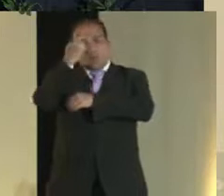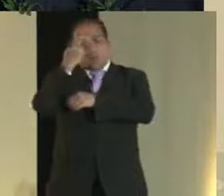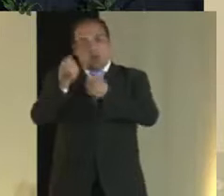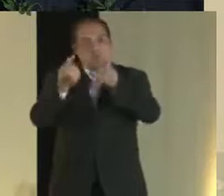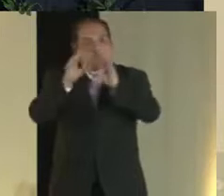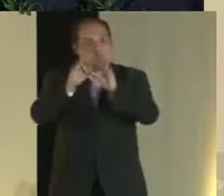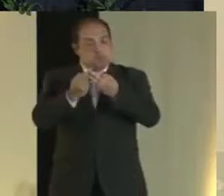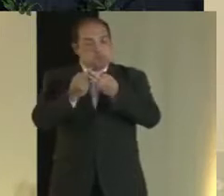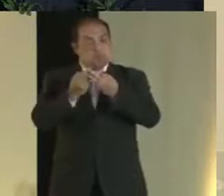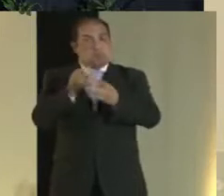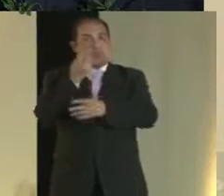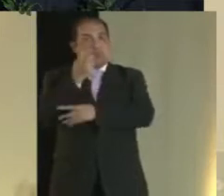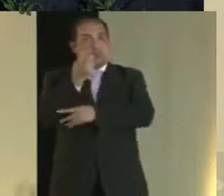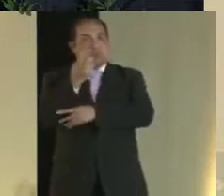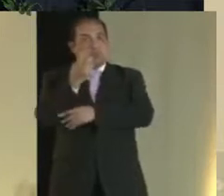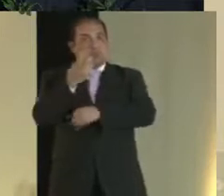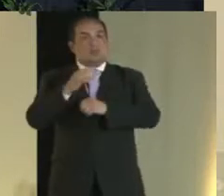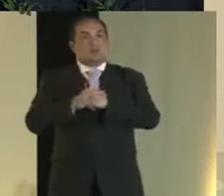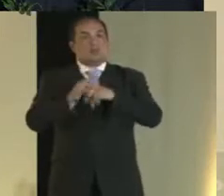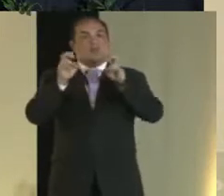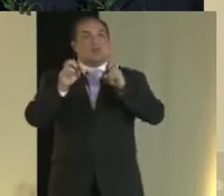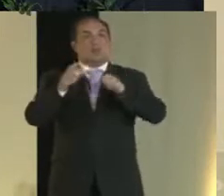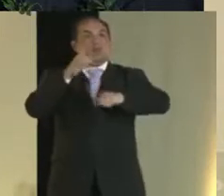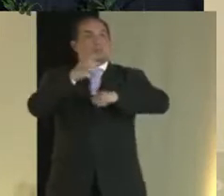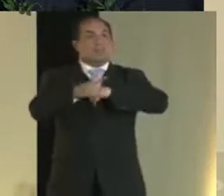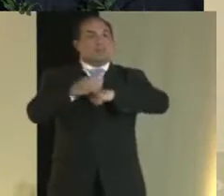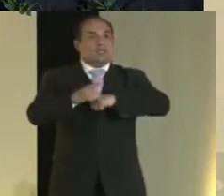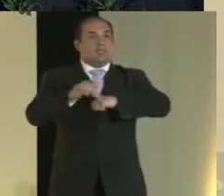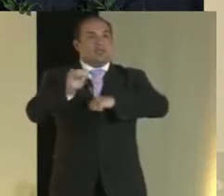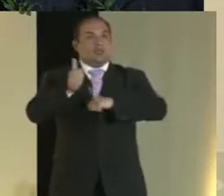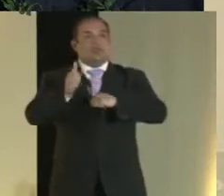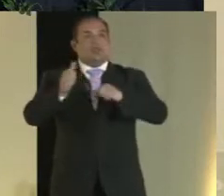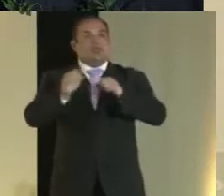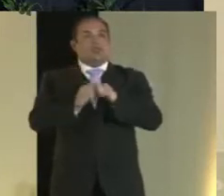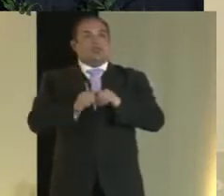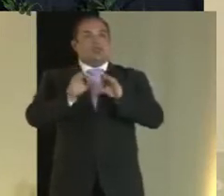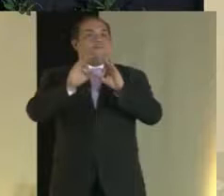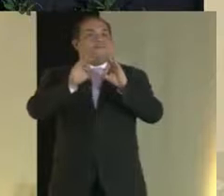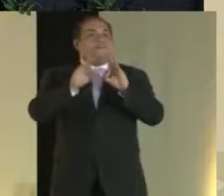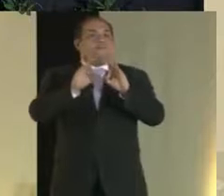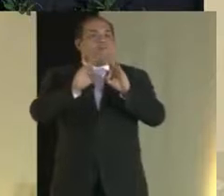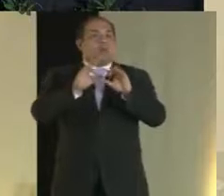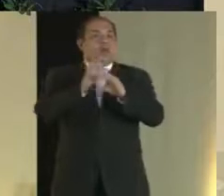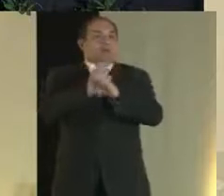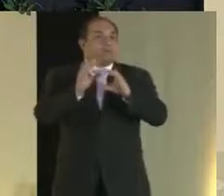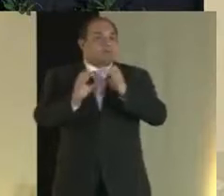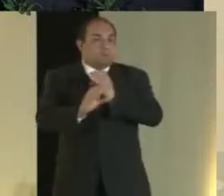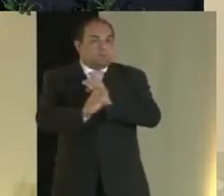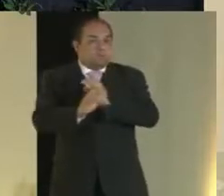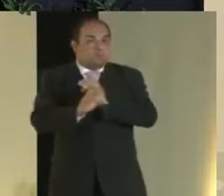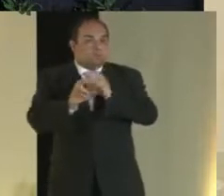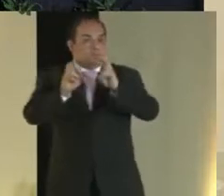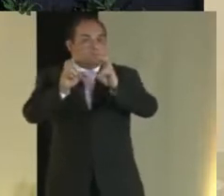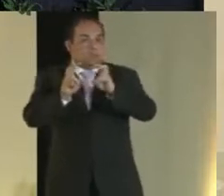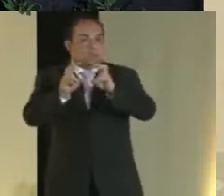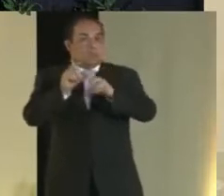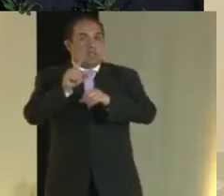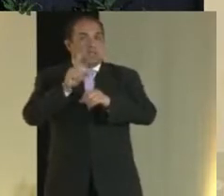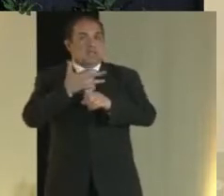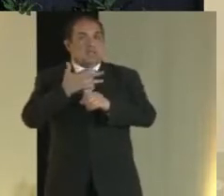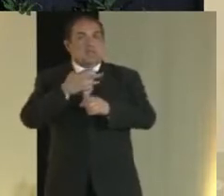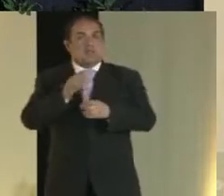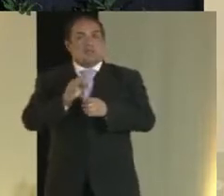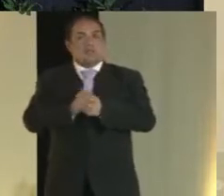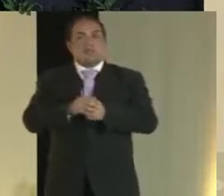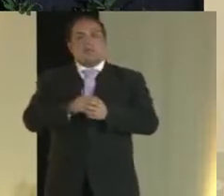ahora afectando en otro tipo de situaciones y de